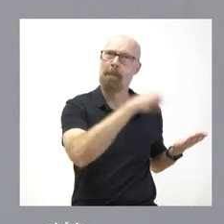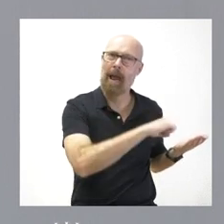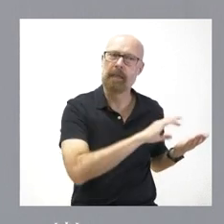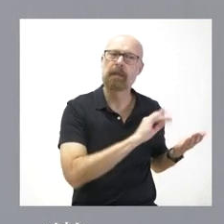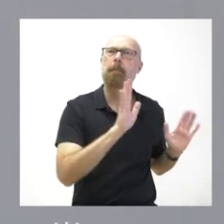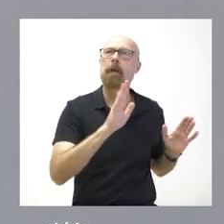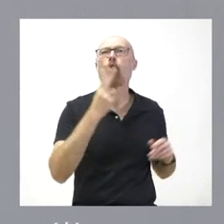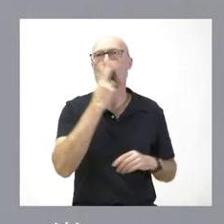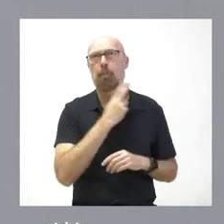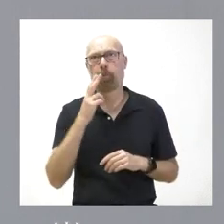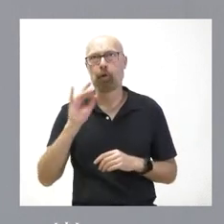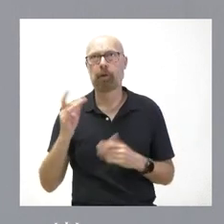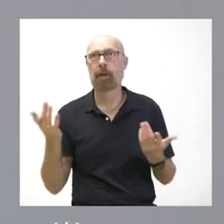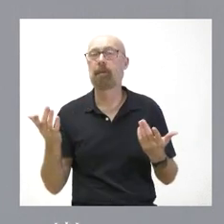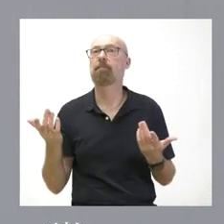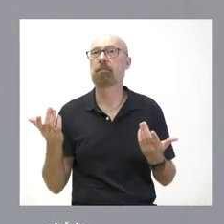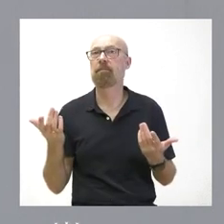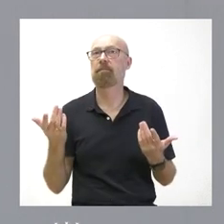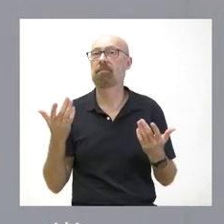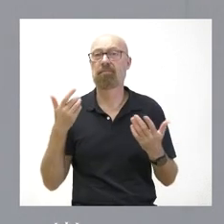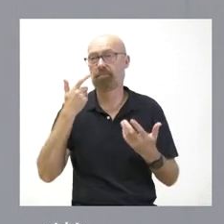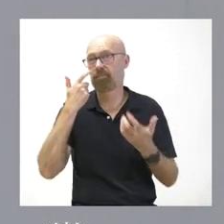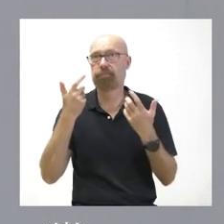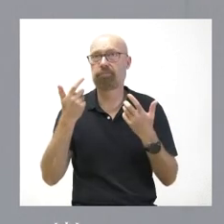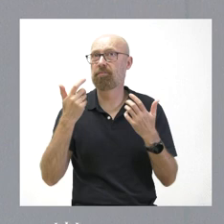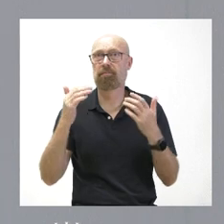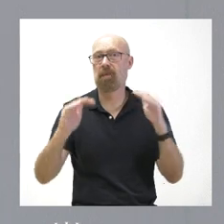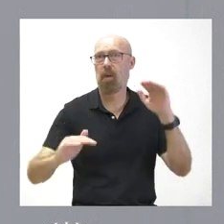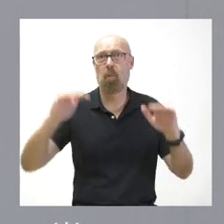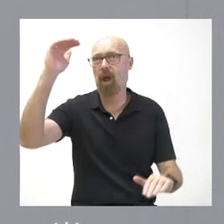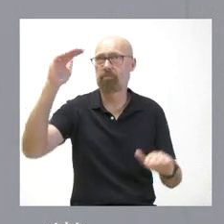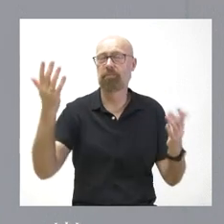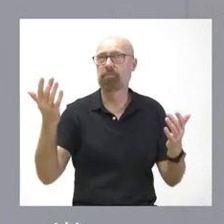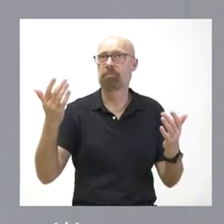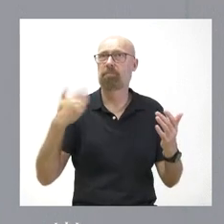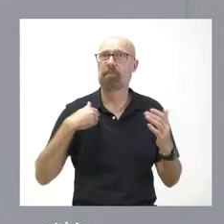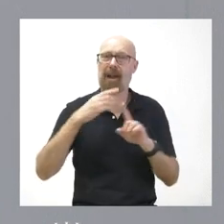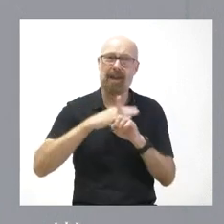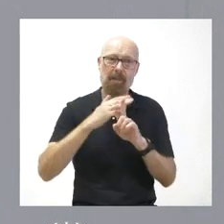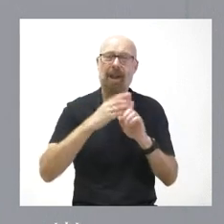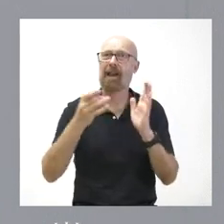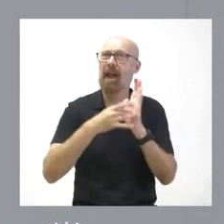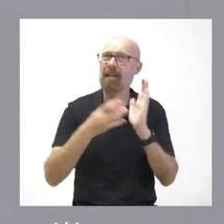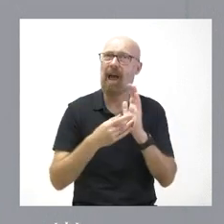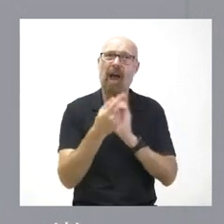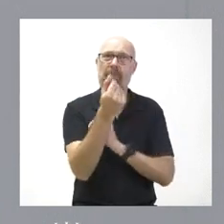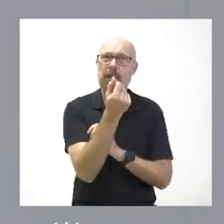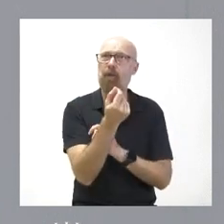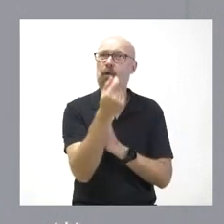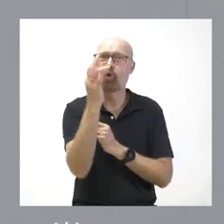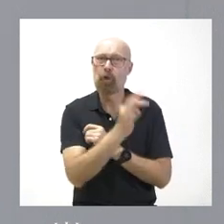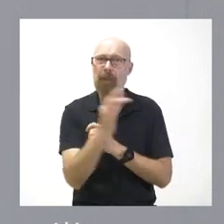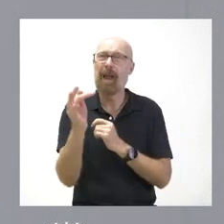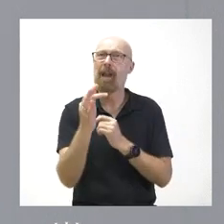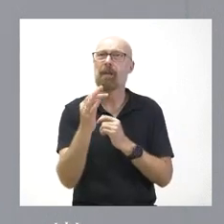asumió ven ustedes una desigualdad absoluta entre el nivel la calidad y la importancia y el importe de ambos compromisos entre